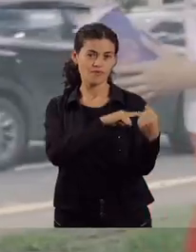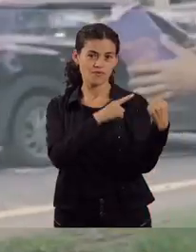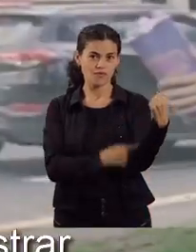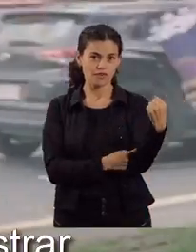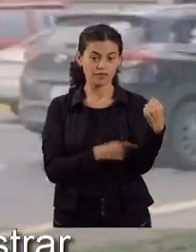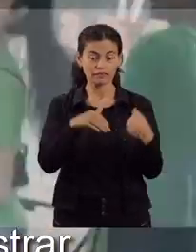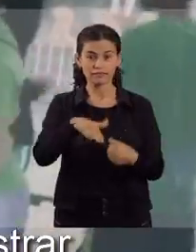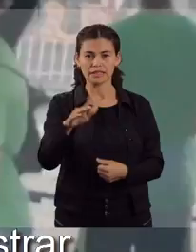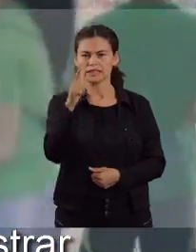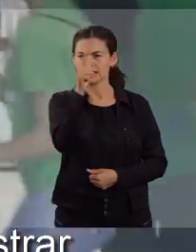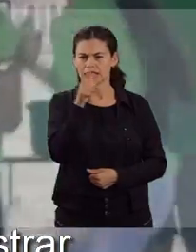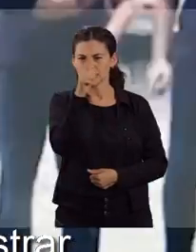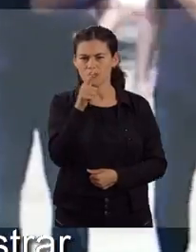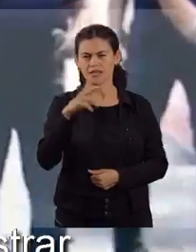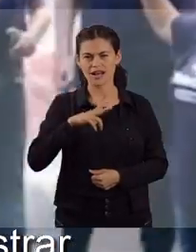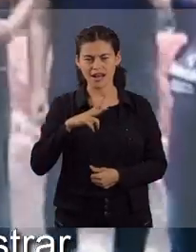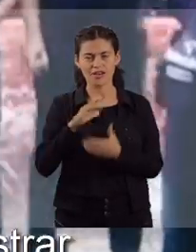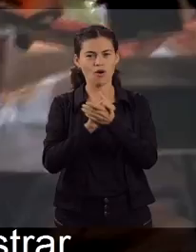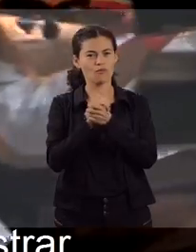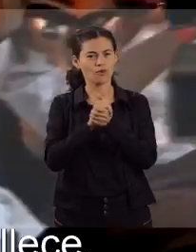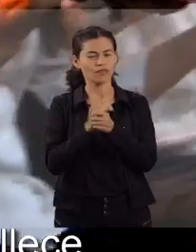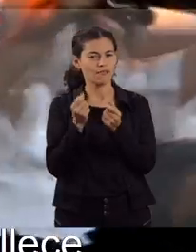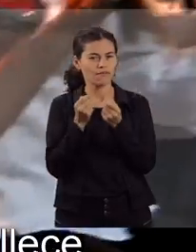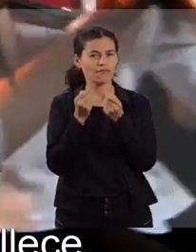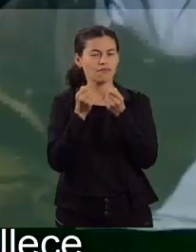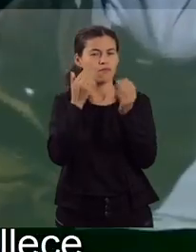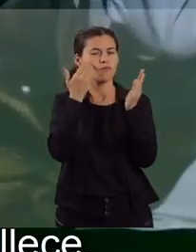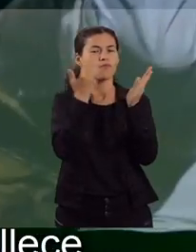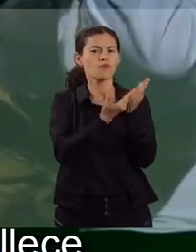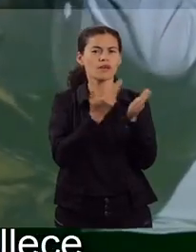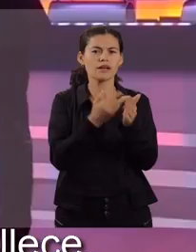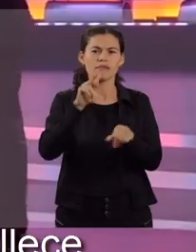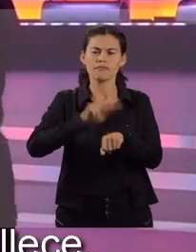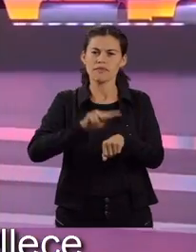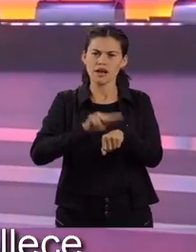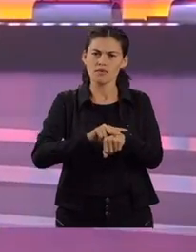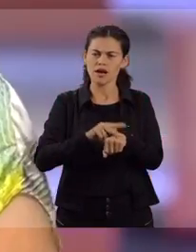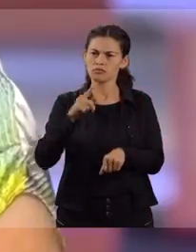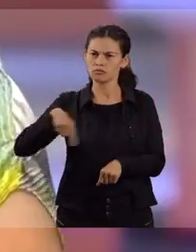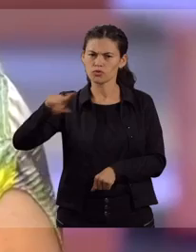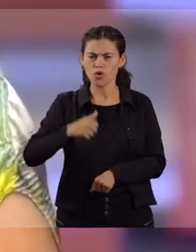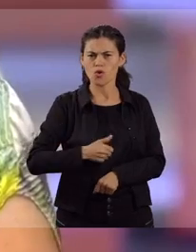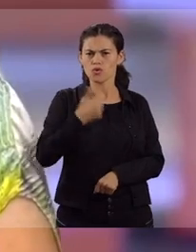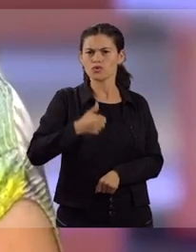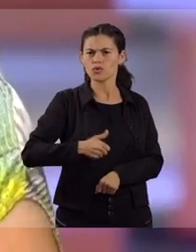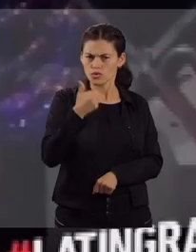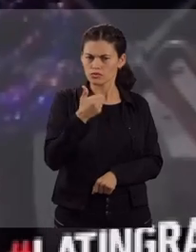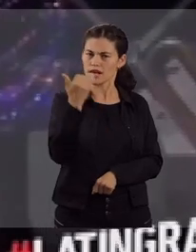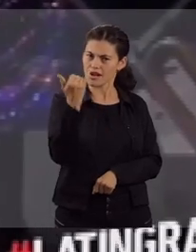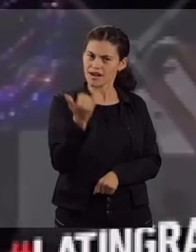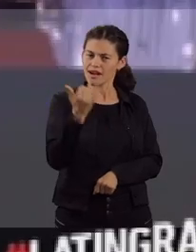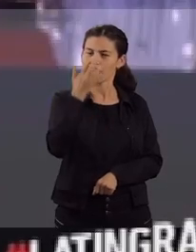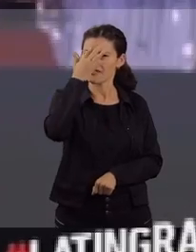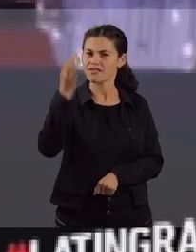Teletón tenemos la oportunidad de demostrar que ese Paraguay que nos enorgullece existe y